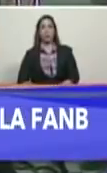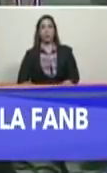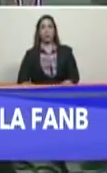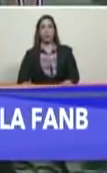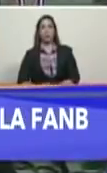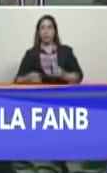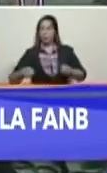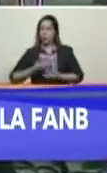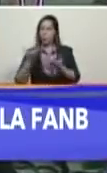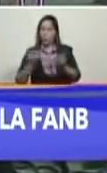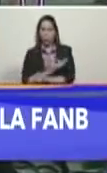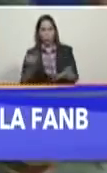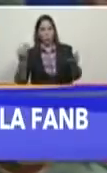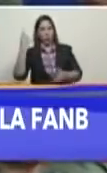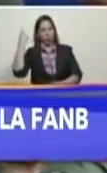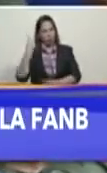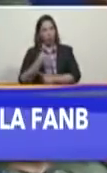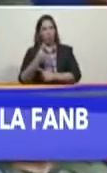plenamente merecidas